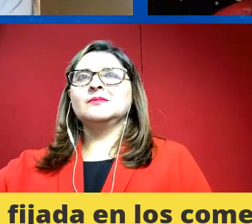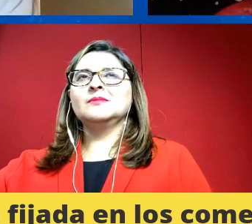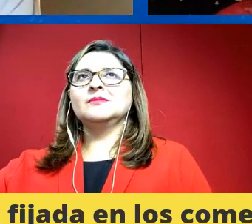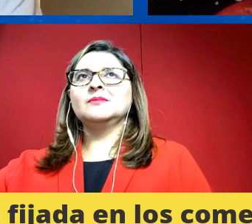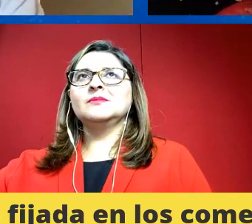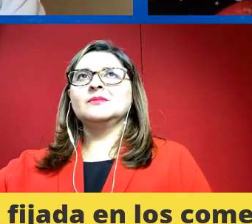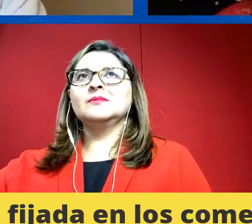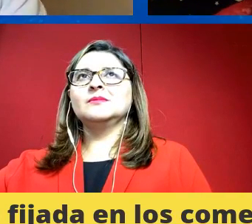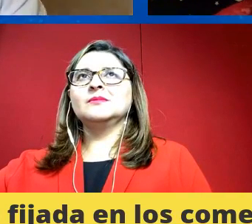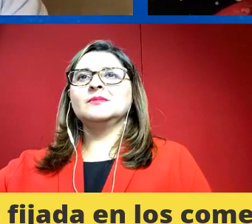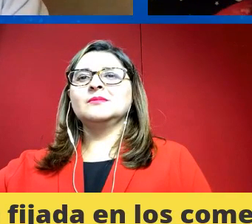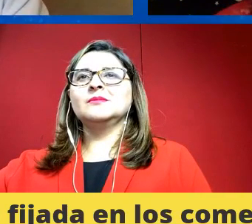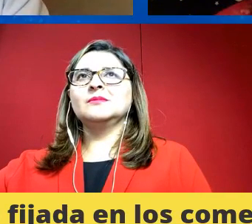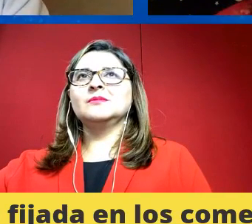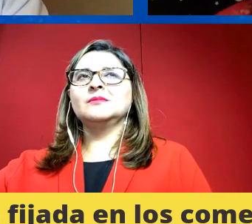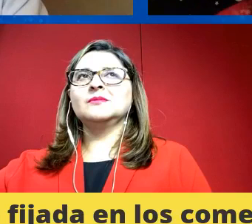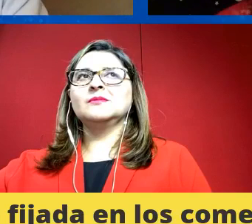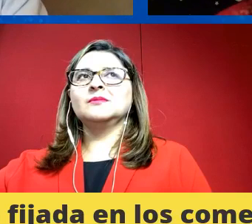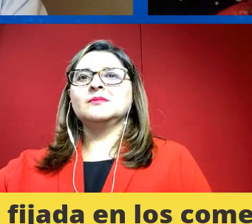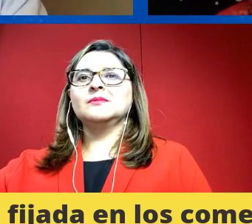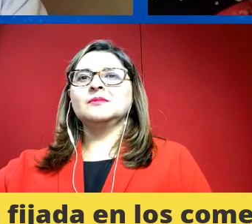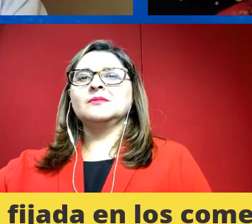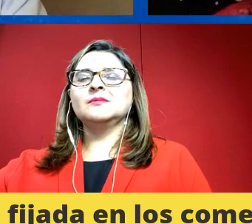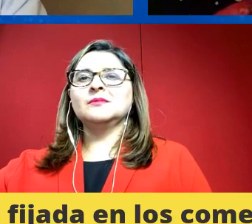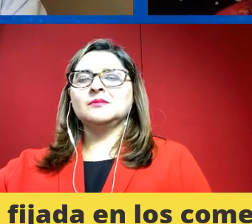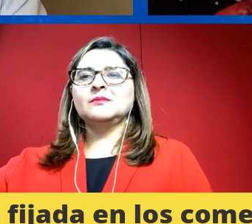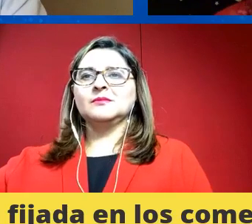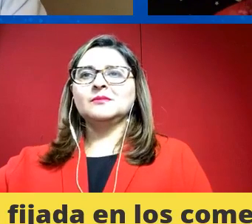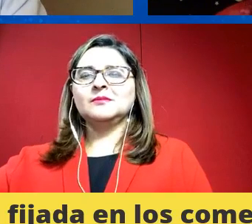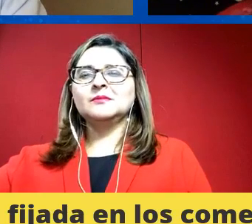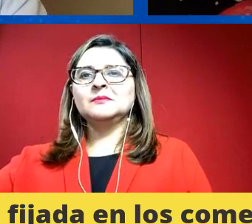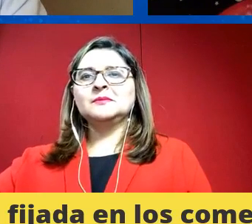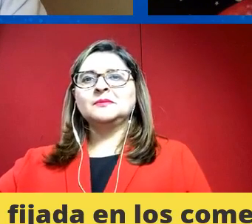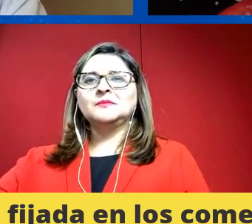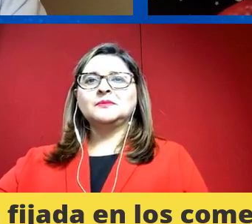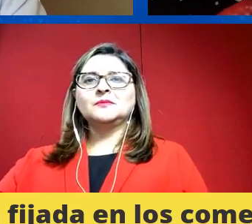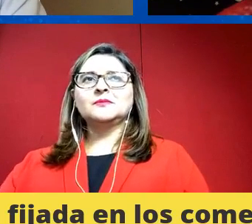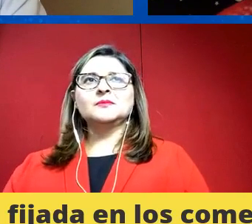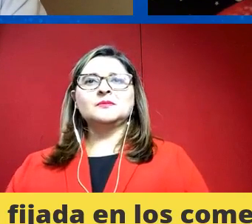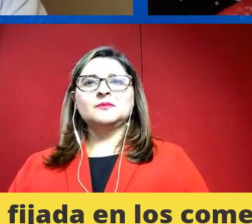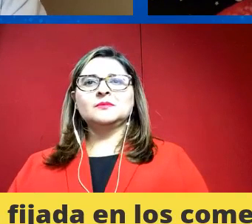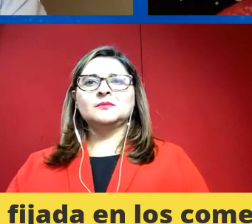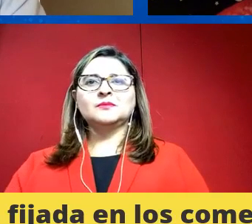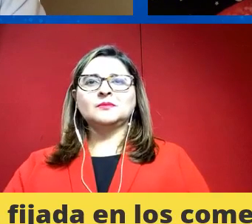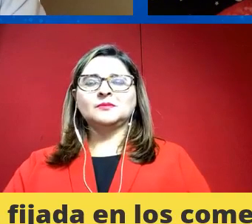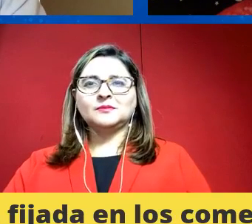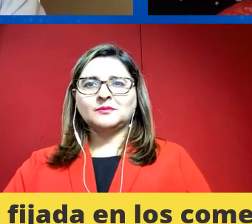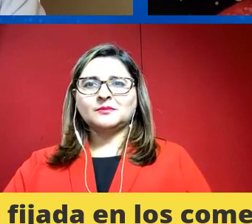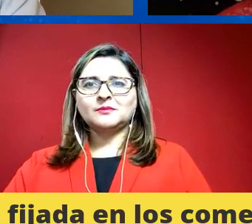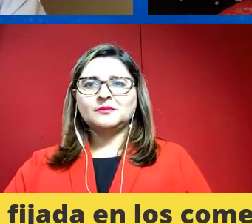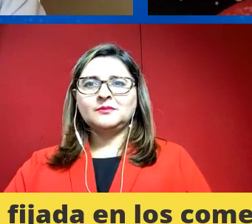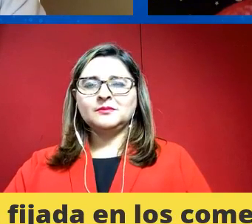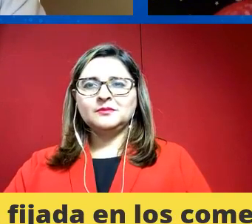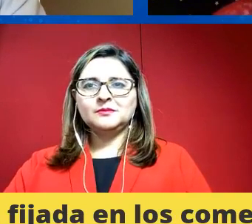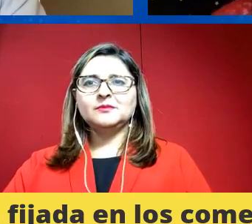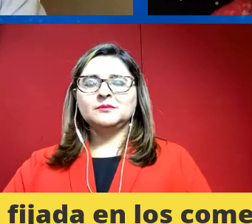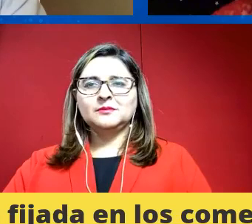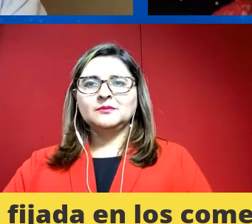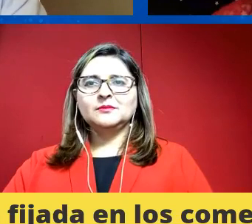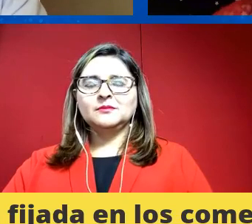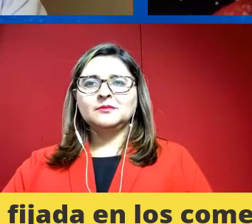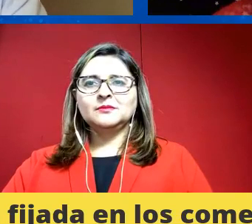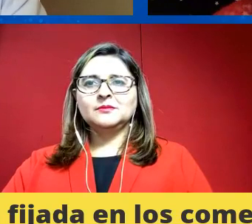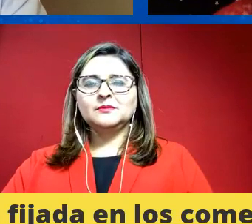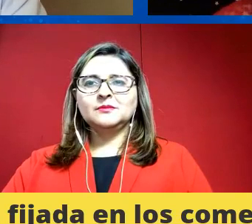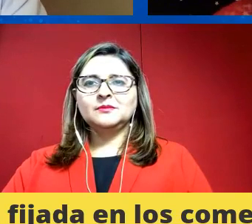ejemplo, análogos de volcanismo planetario que podemos encontrar en Chile. Y